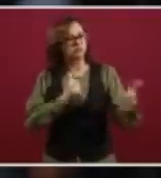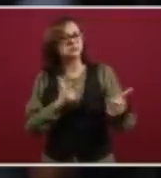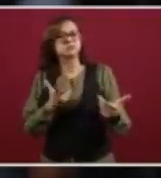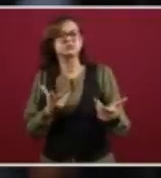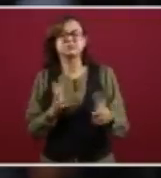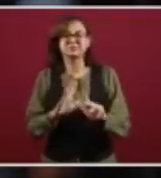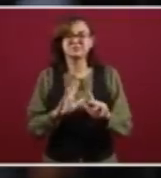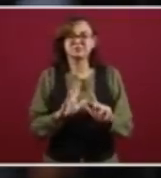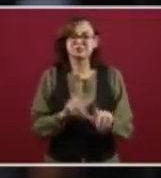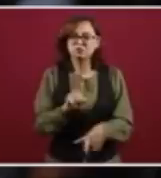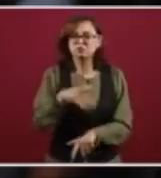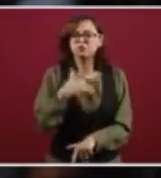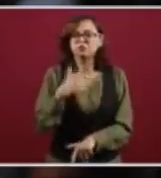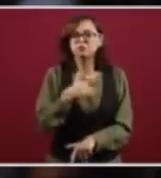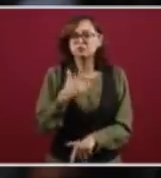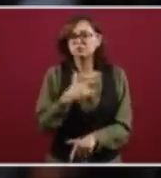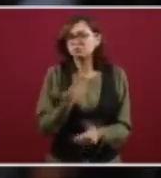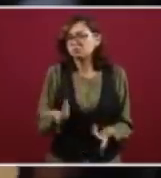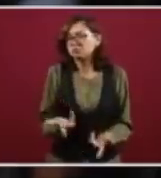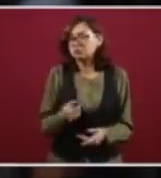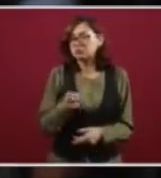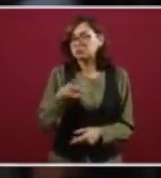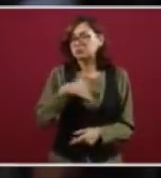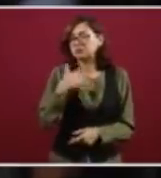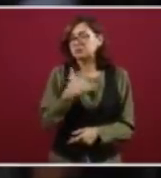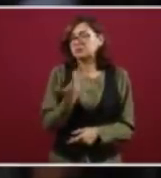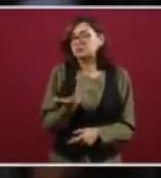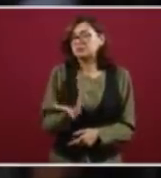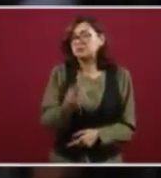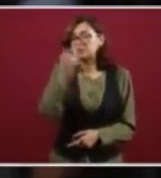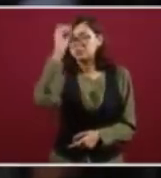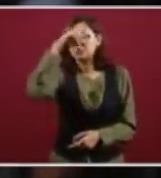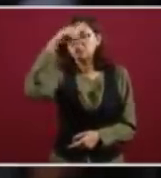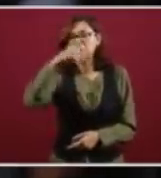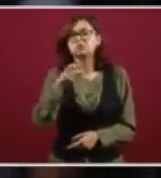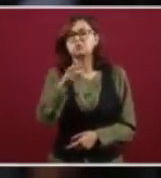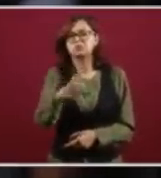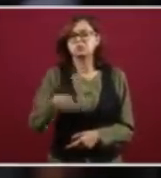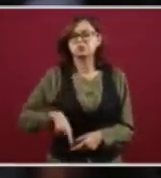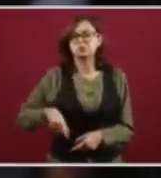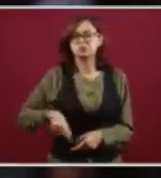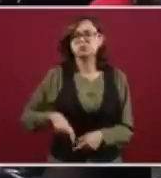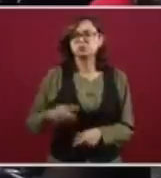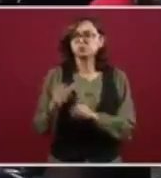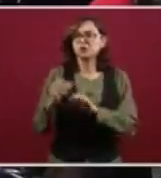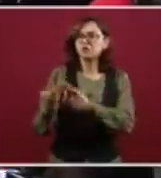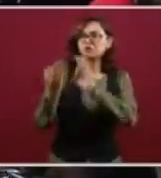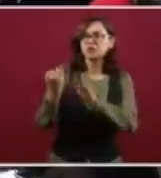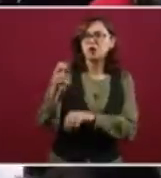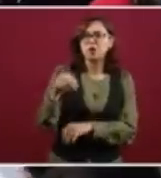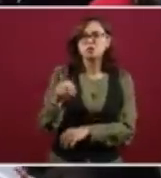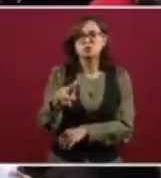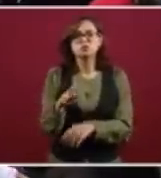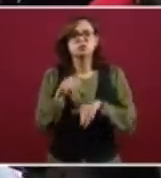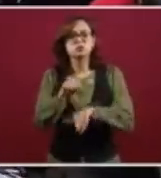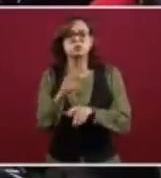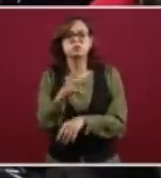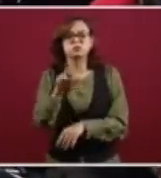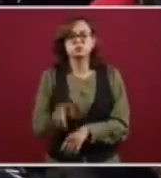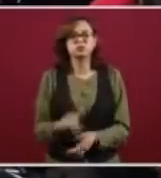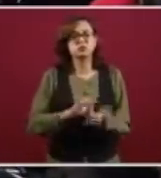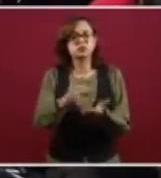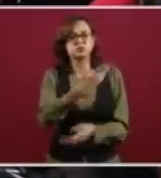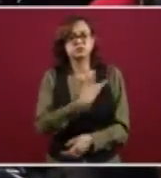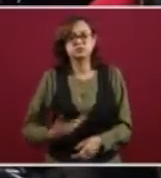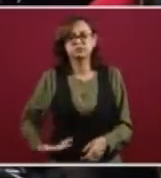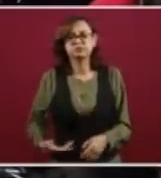saber, ¿verdad?, su opinión y cuál va a ser la postura de su gobierno ante la ONU en el caso de Puerto Rico. Gracias,